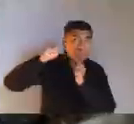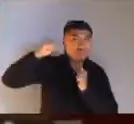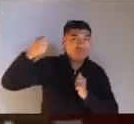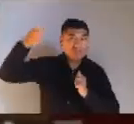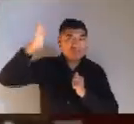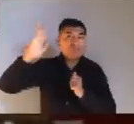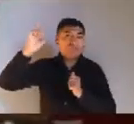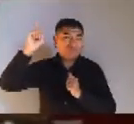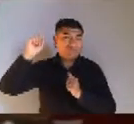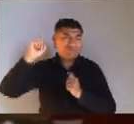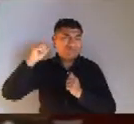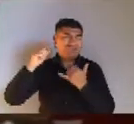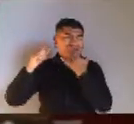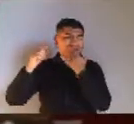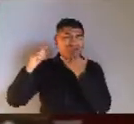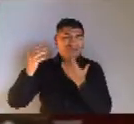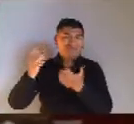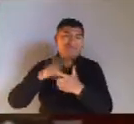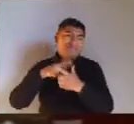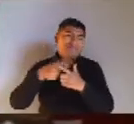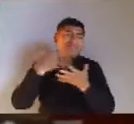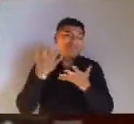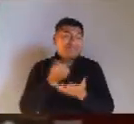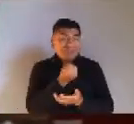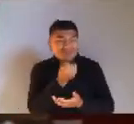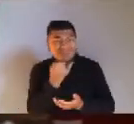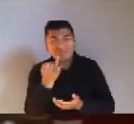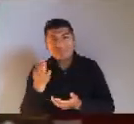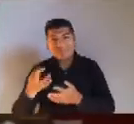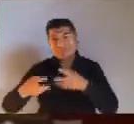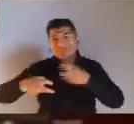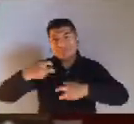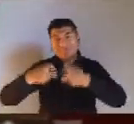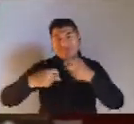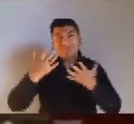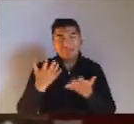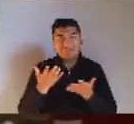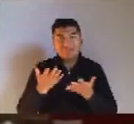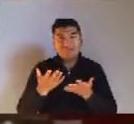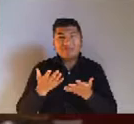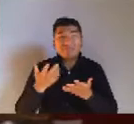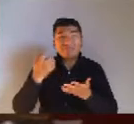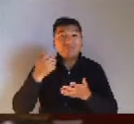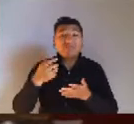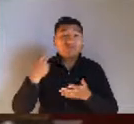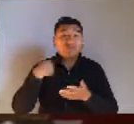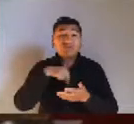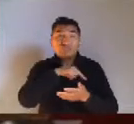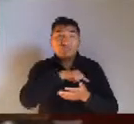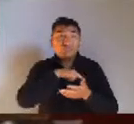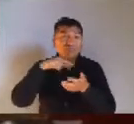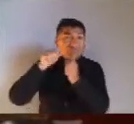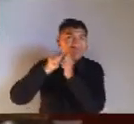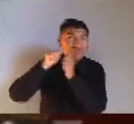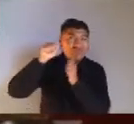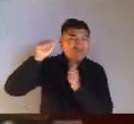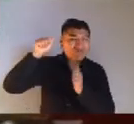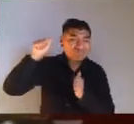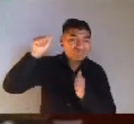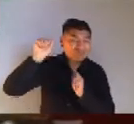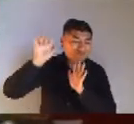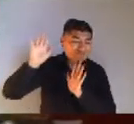Dios. Entonces hay muchas razones por las cuales tomamos distancia de